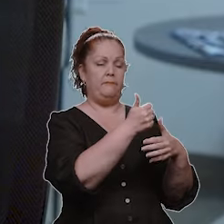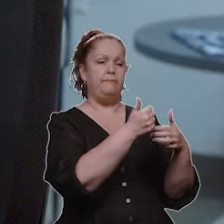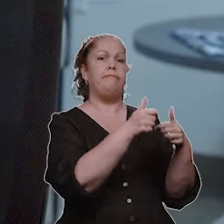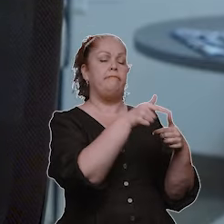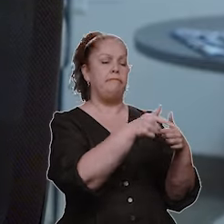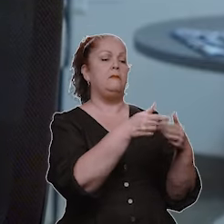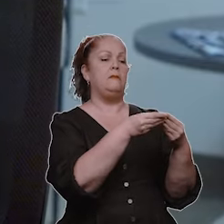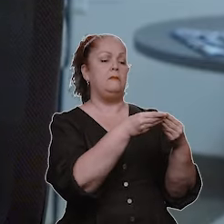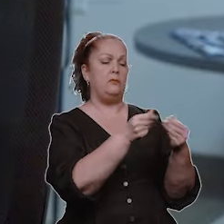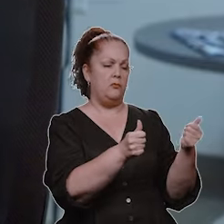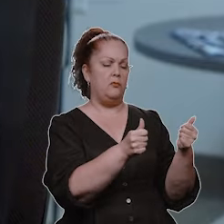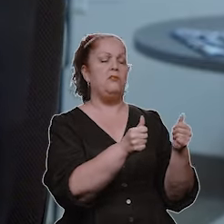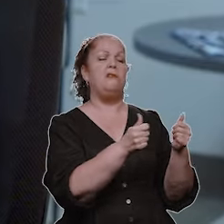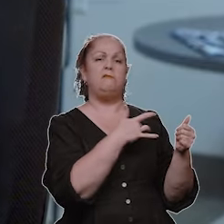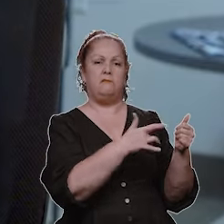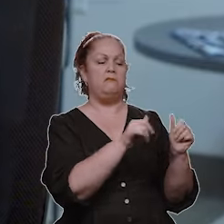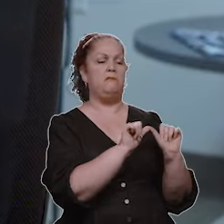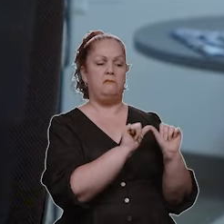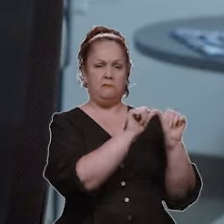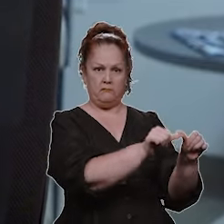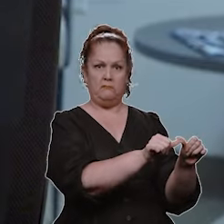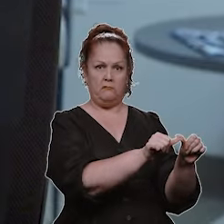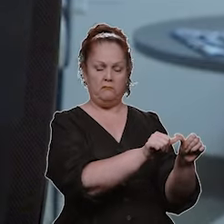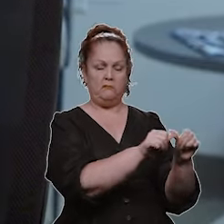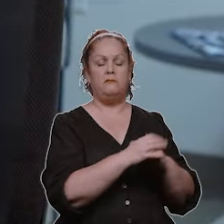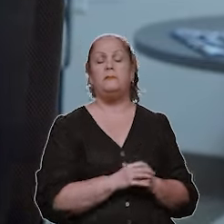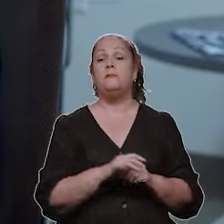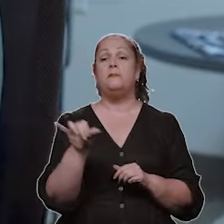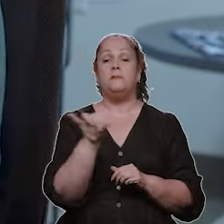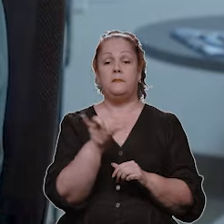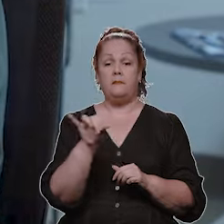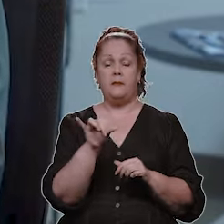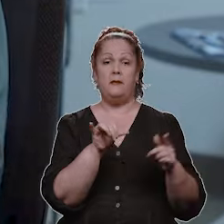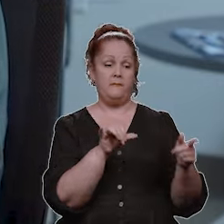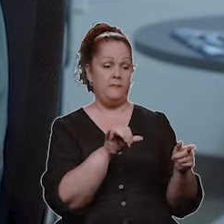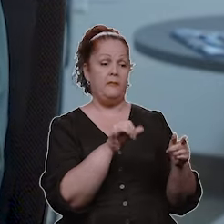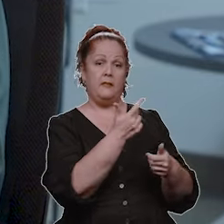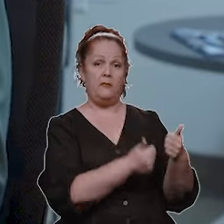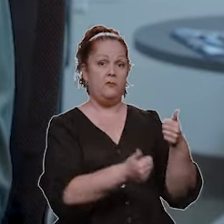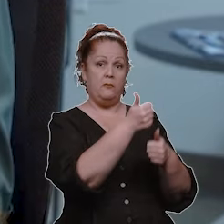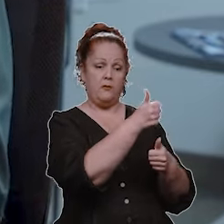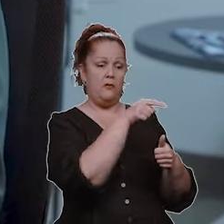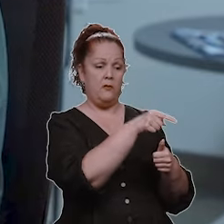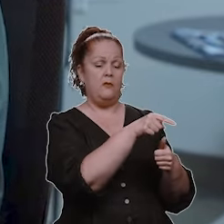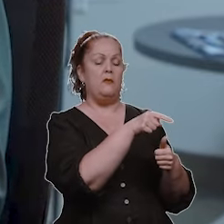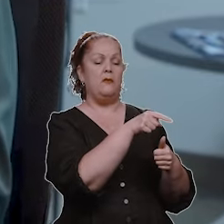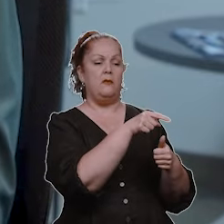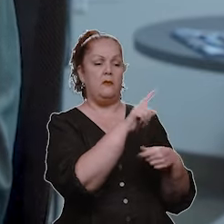Los Remedios de ordinario que se pueden brindar son remedios permanentes además que en la sala superior muy